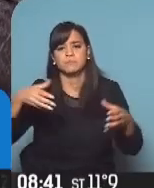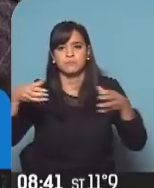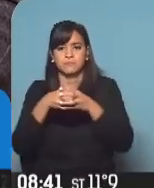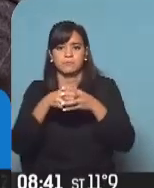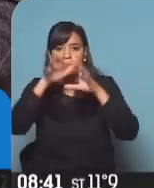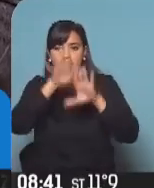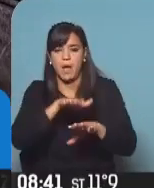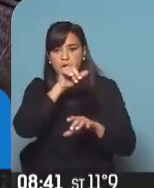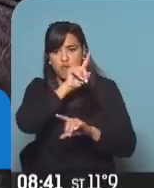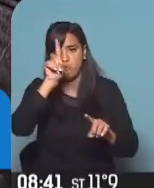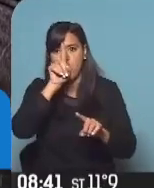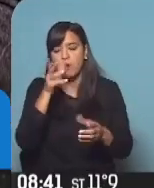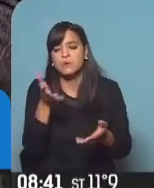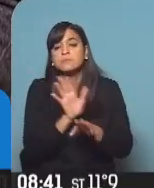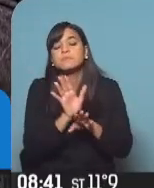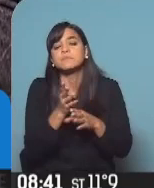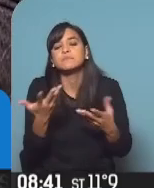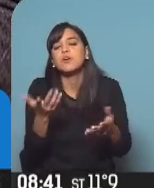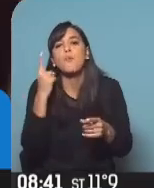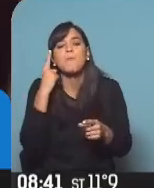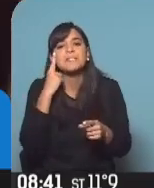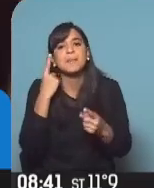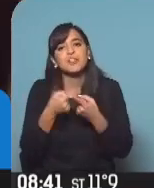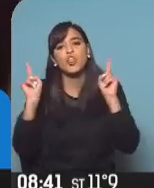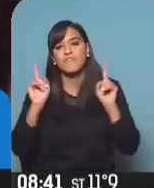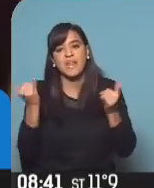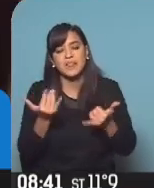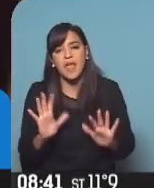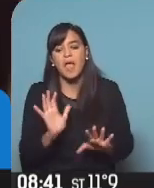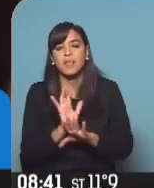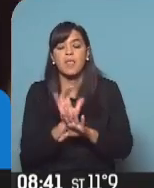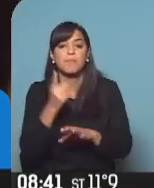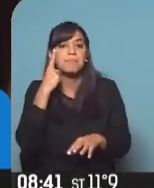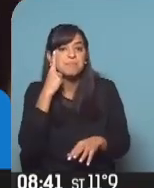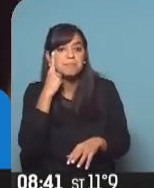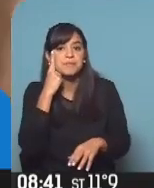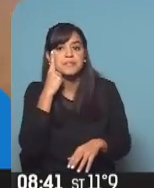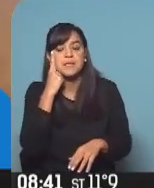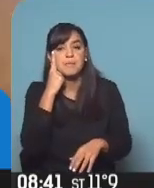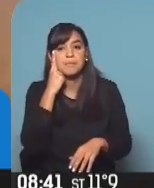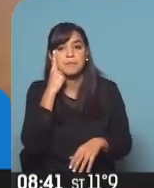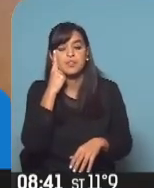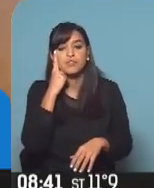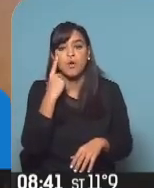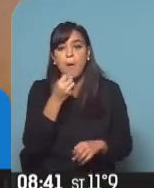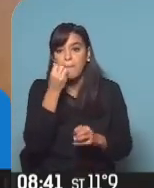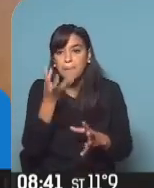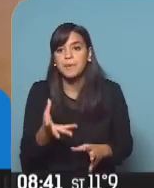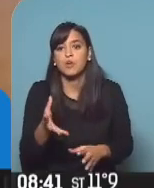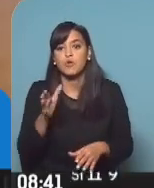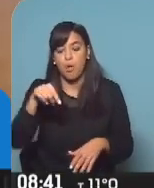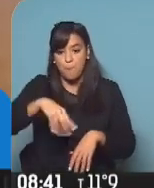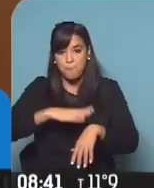naos y bueno por supuesto pero bueno son criterios diferentes está hay un criterio que privilegia en un momento de